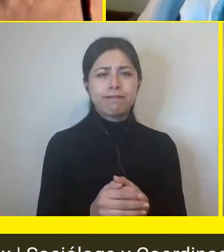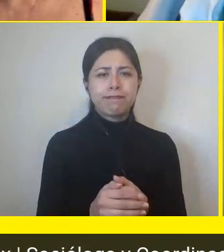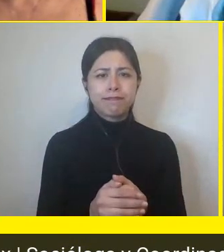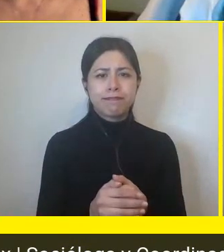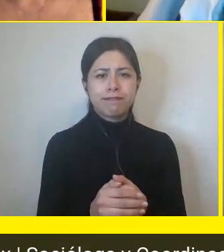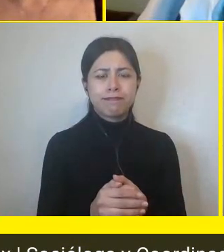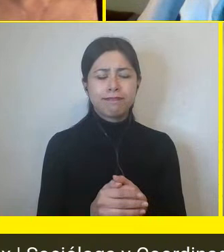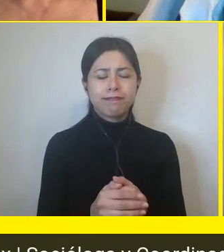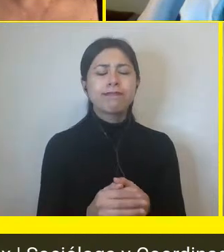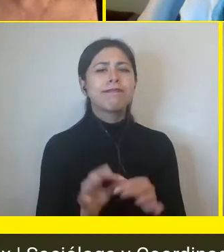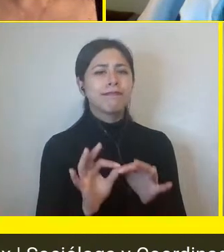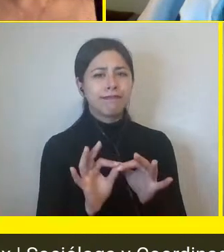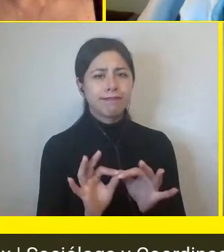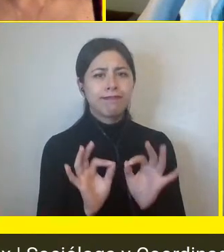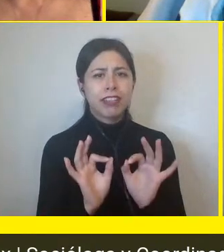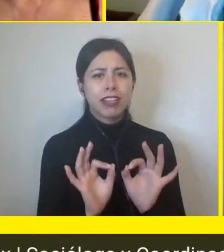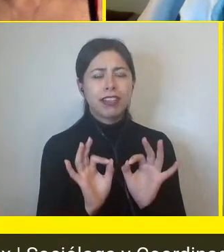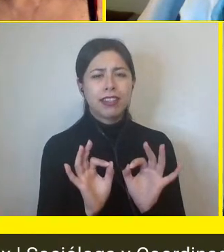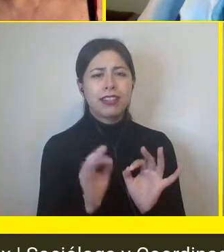Excelente.